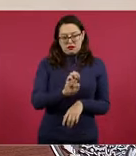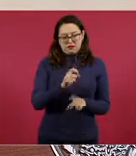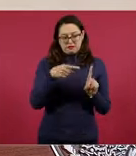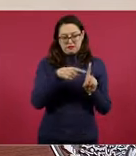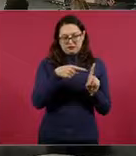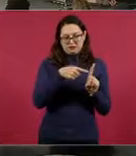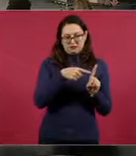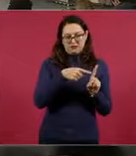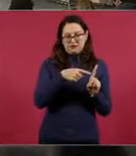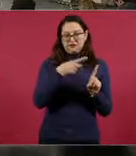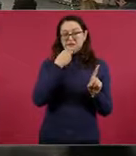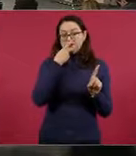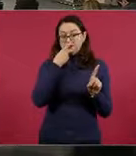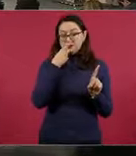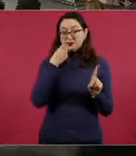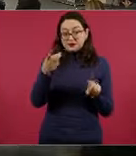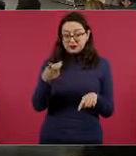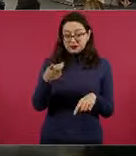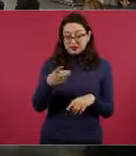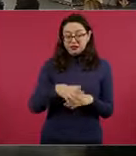habla de que a los corruptos.